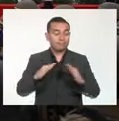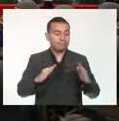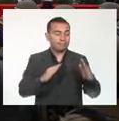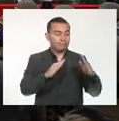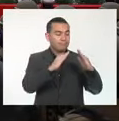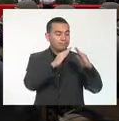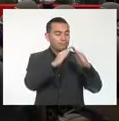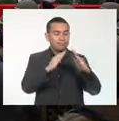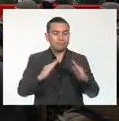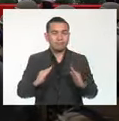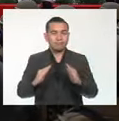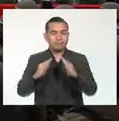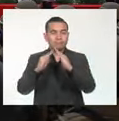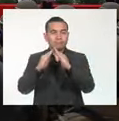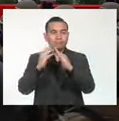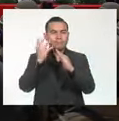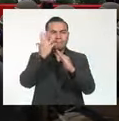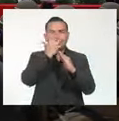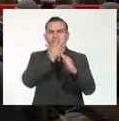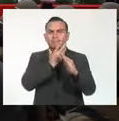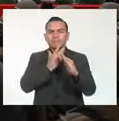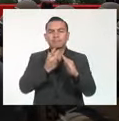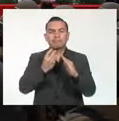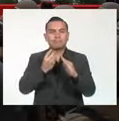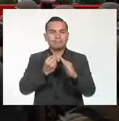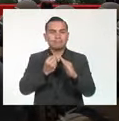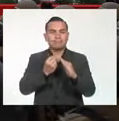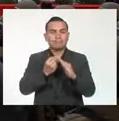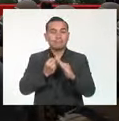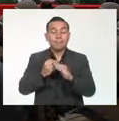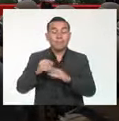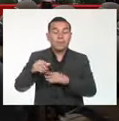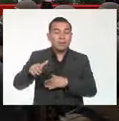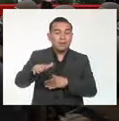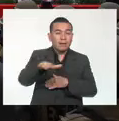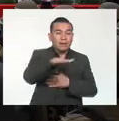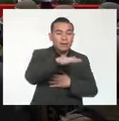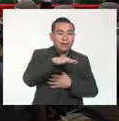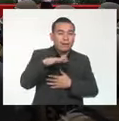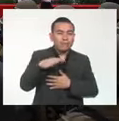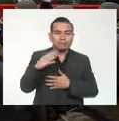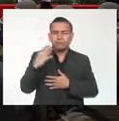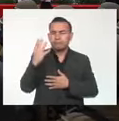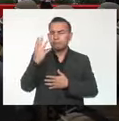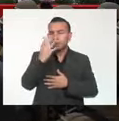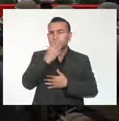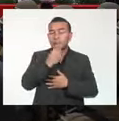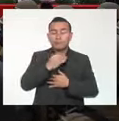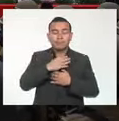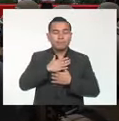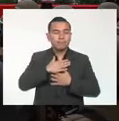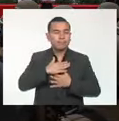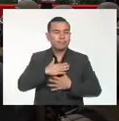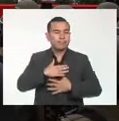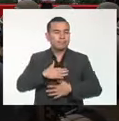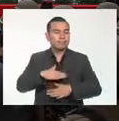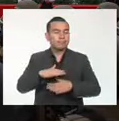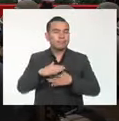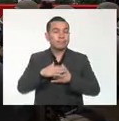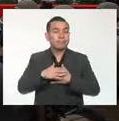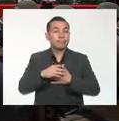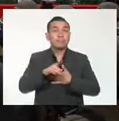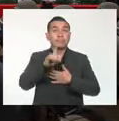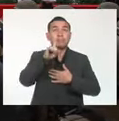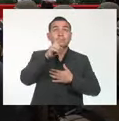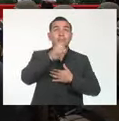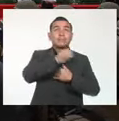Soberbios volcanes. Soberbios volcanes. Apacibles lagos. Apacibles lagos.